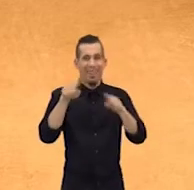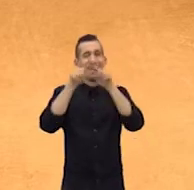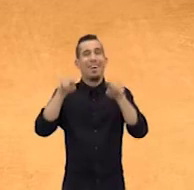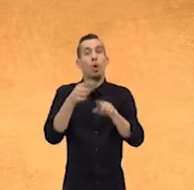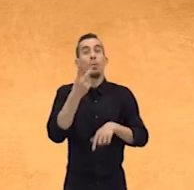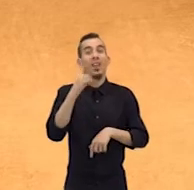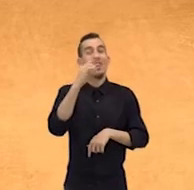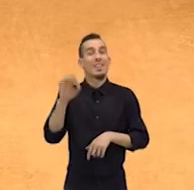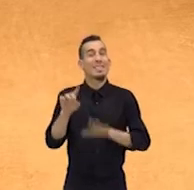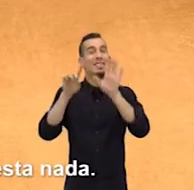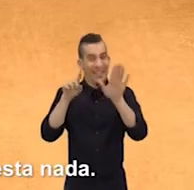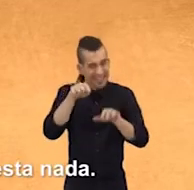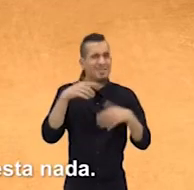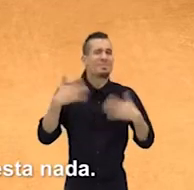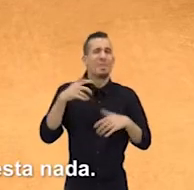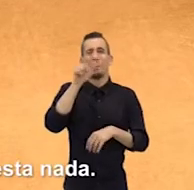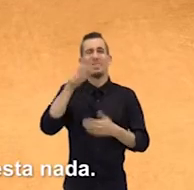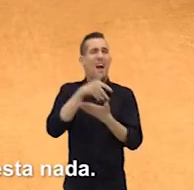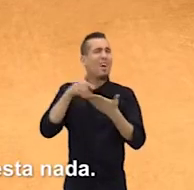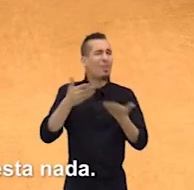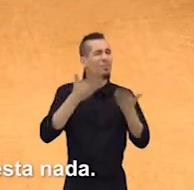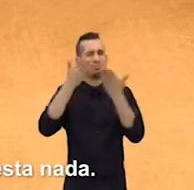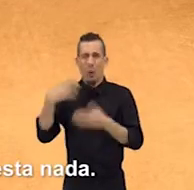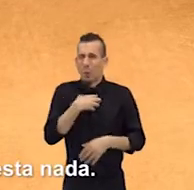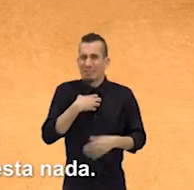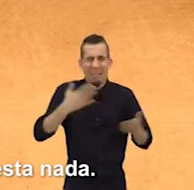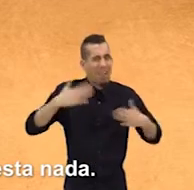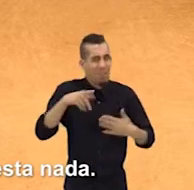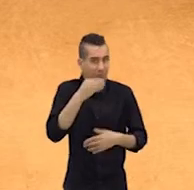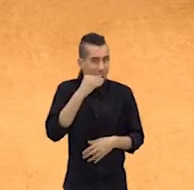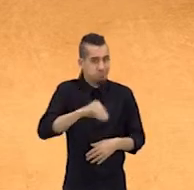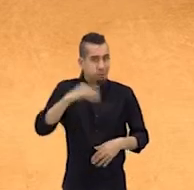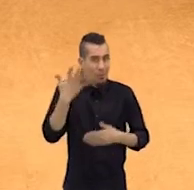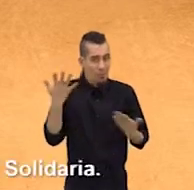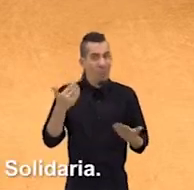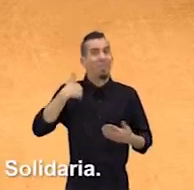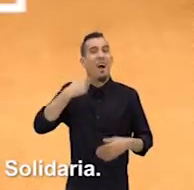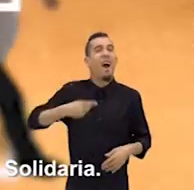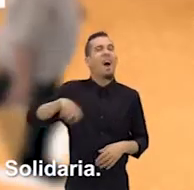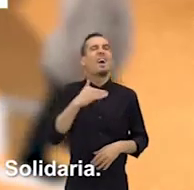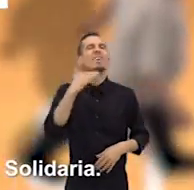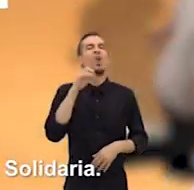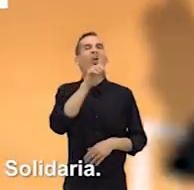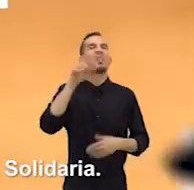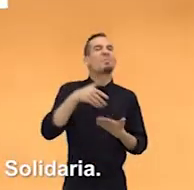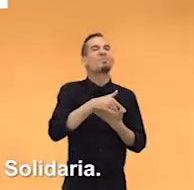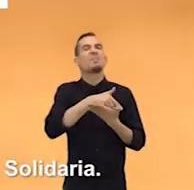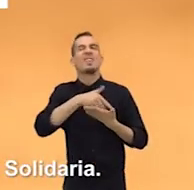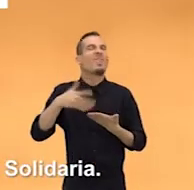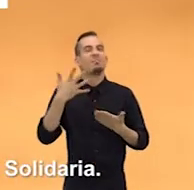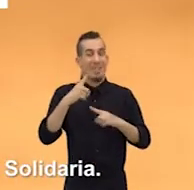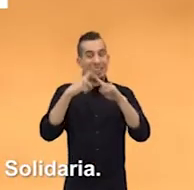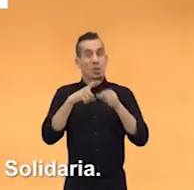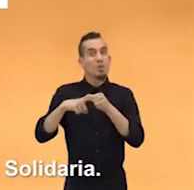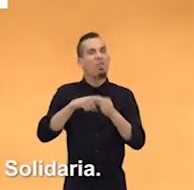contribuyentes no marcan esta casilla. En 2018 se recaudaron 334 millones de euros a los que se podrían sumar otros 200